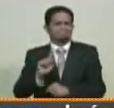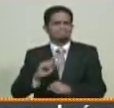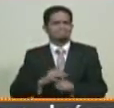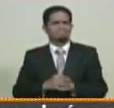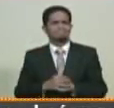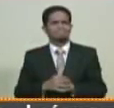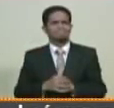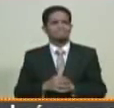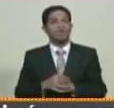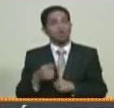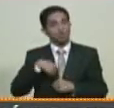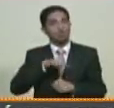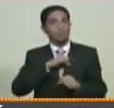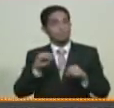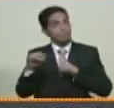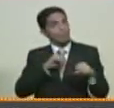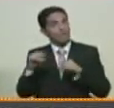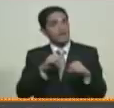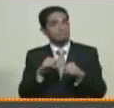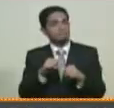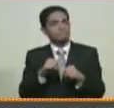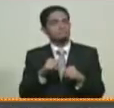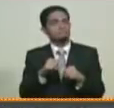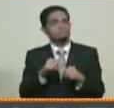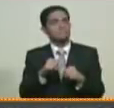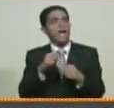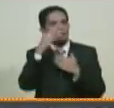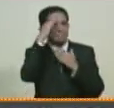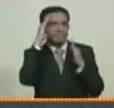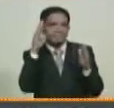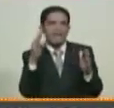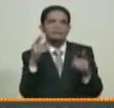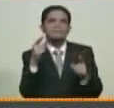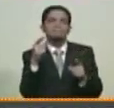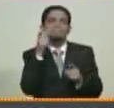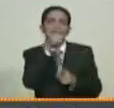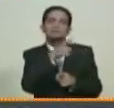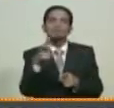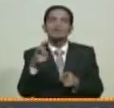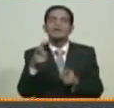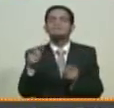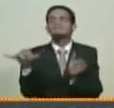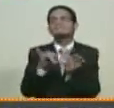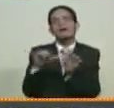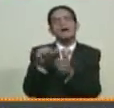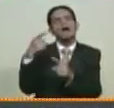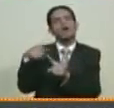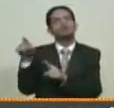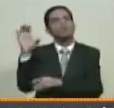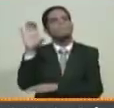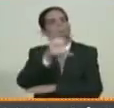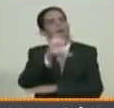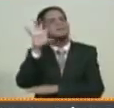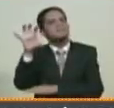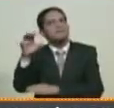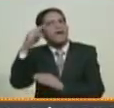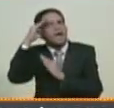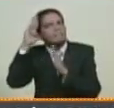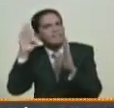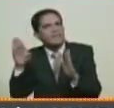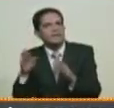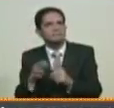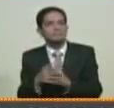los que movilizan si es miles de médicos la frontera para que los atiendan miles lo que hemos movilizado en